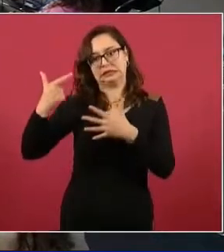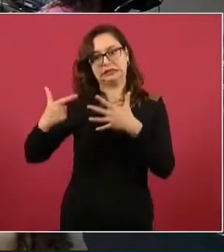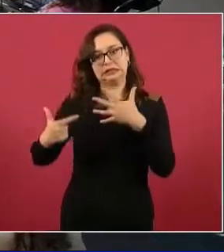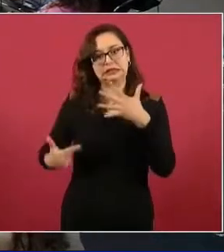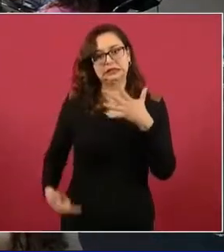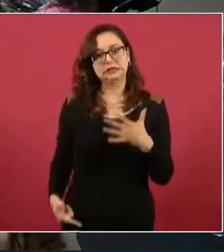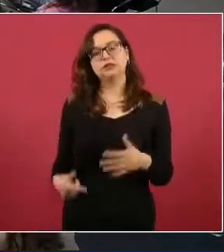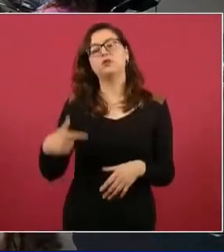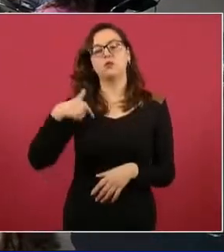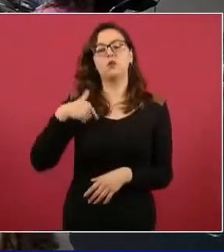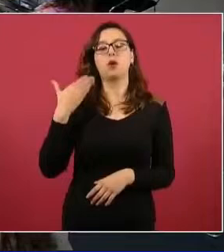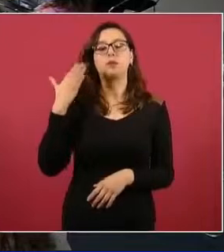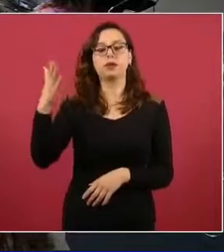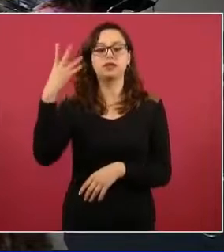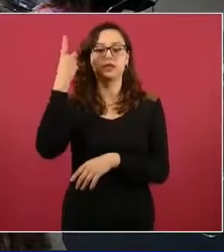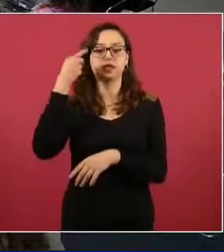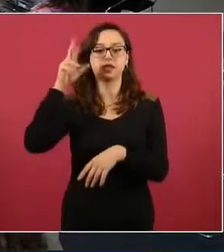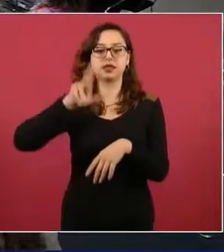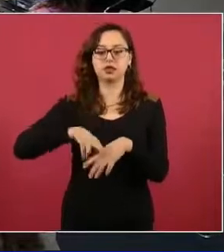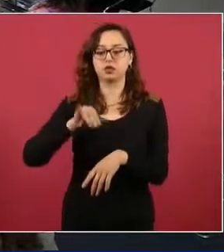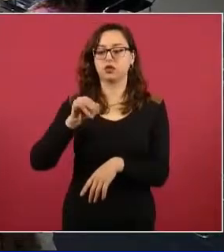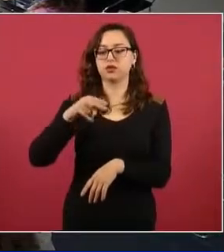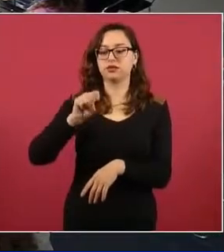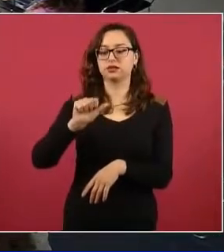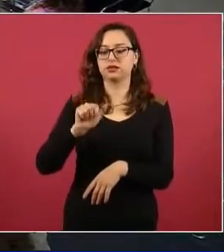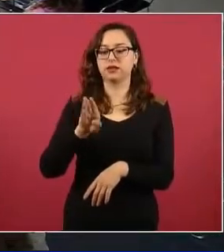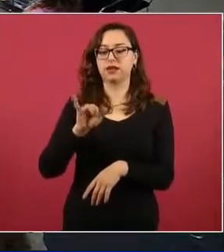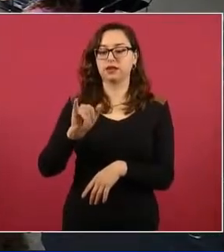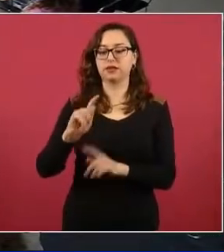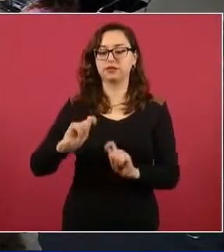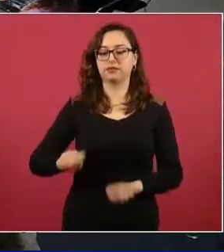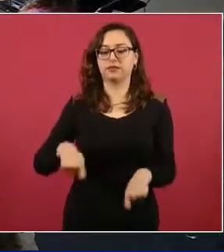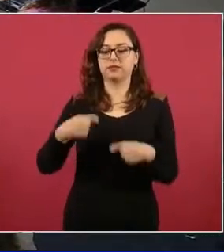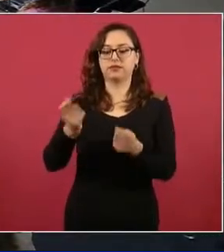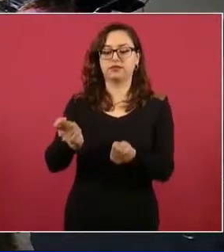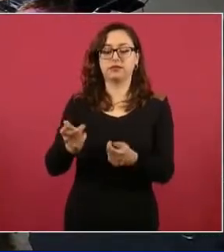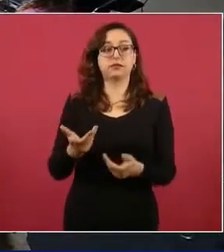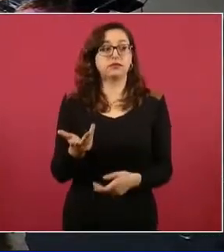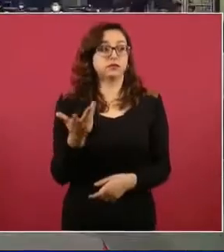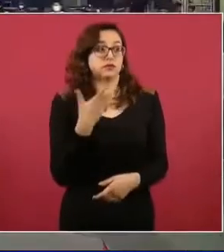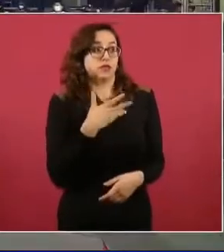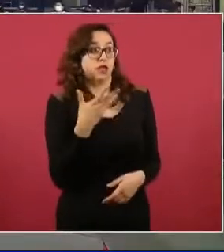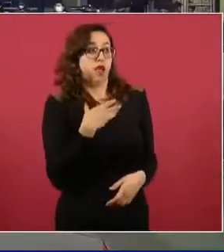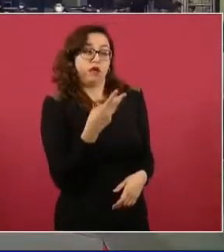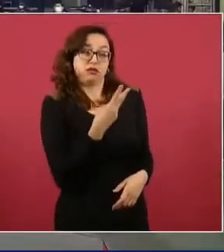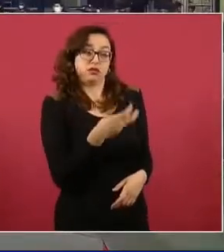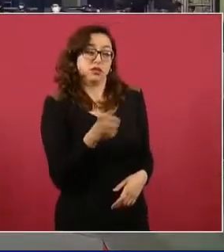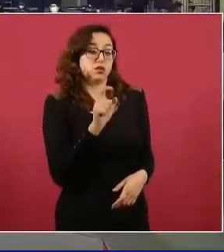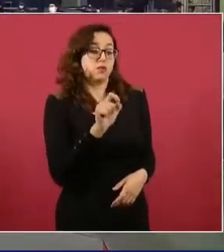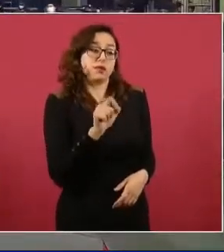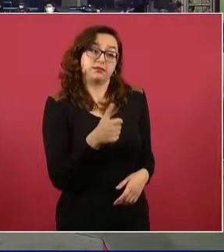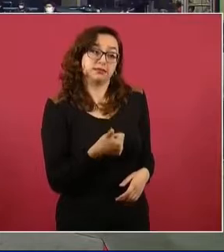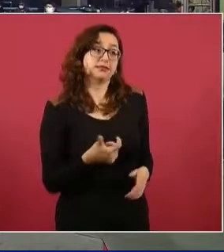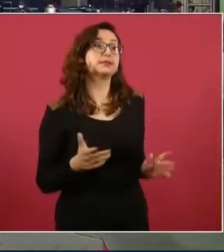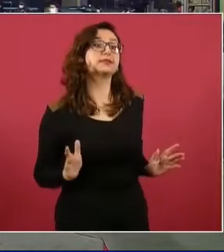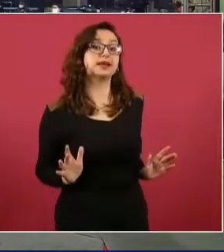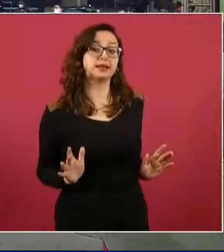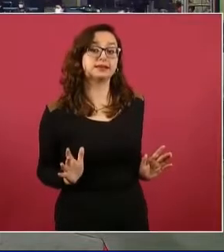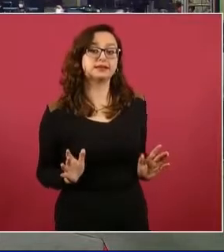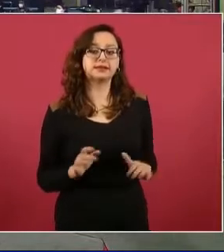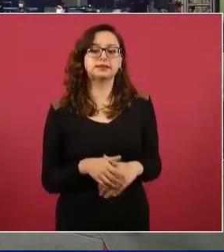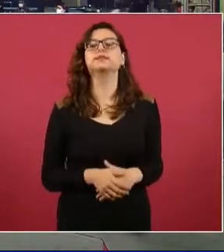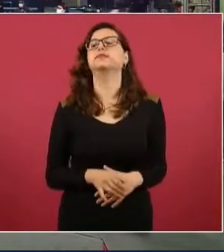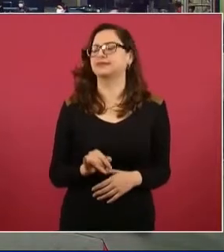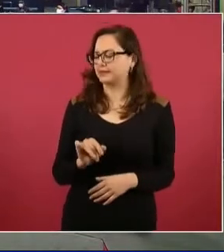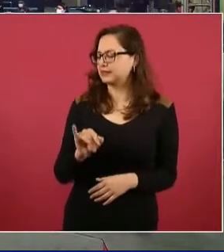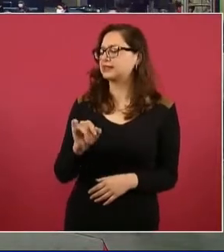entregue todo un informe. Sí, porque sobre son 326, pero bueno. Sí, por ejemplo,